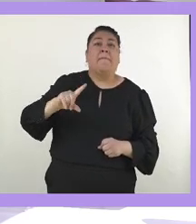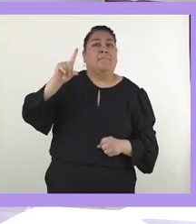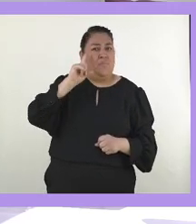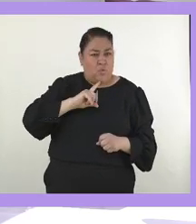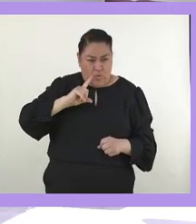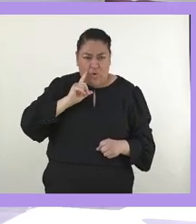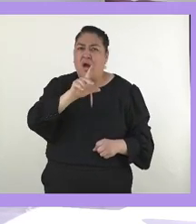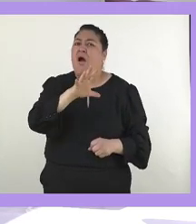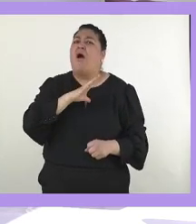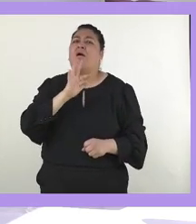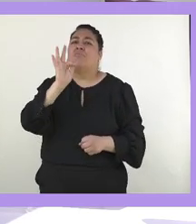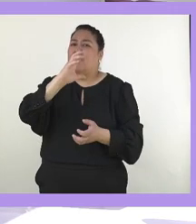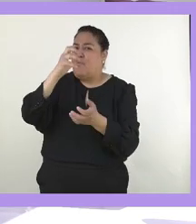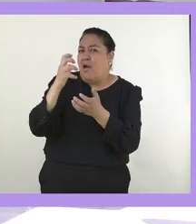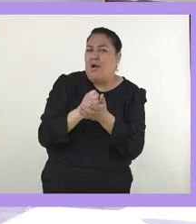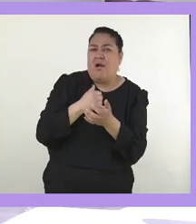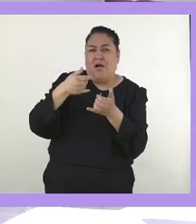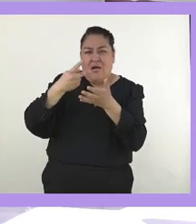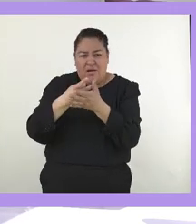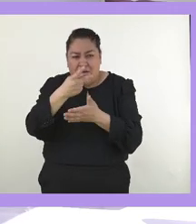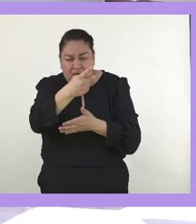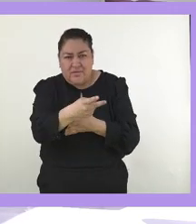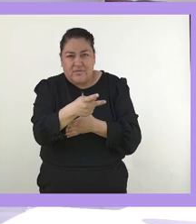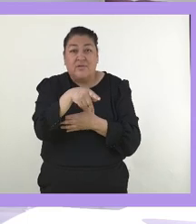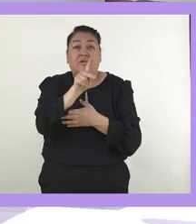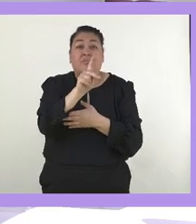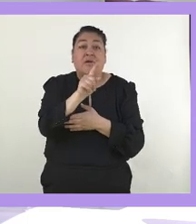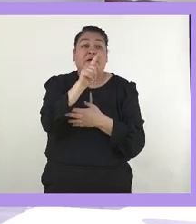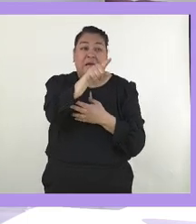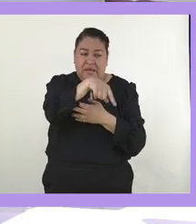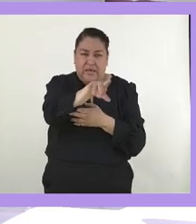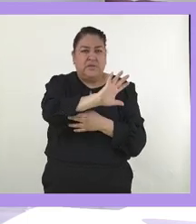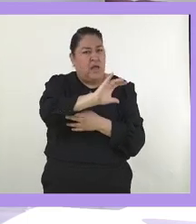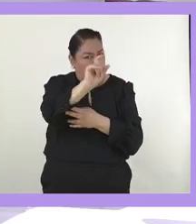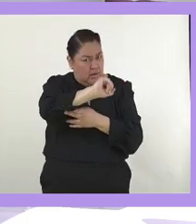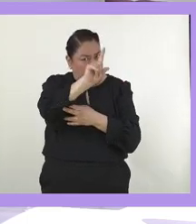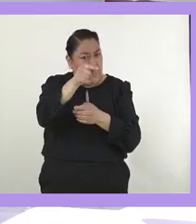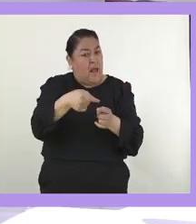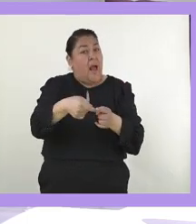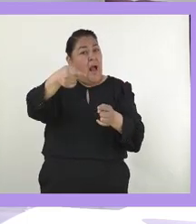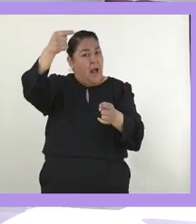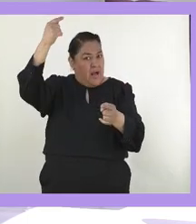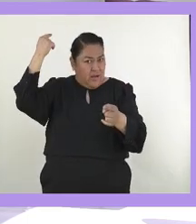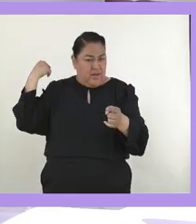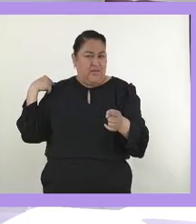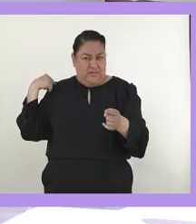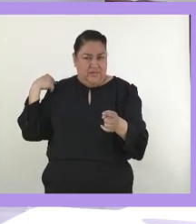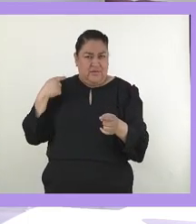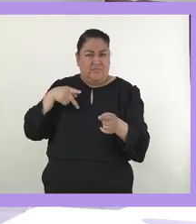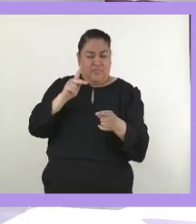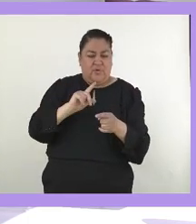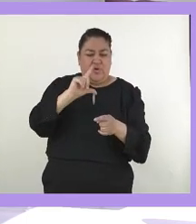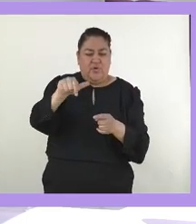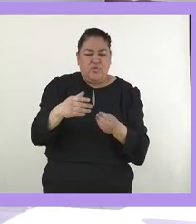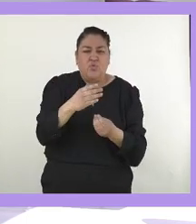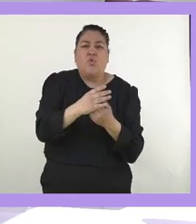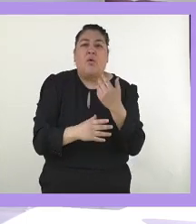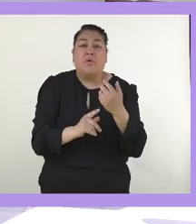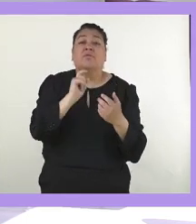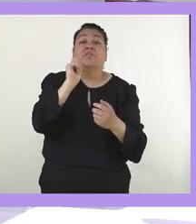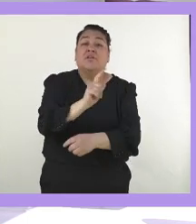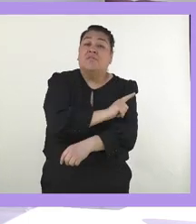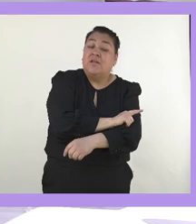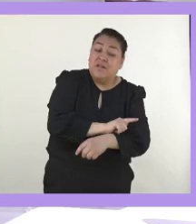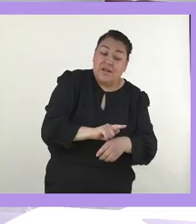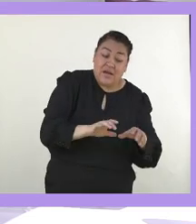Sí pero de de jugadoras que ya estaban antes de la liga Pero la idea Lucía es y para eso se creó la liga ser semillero de